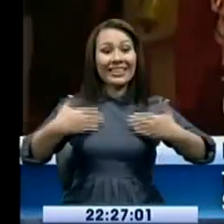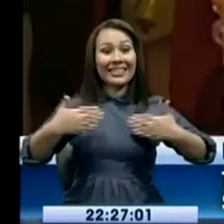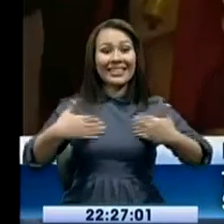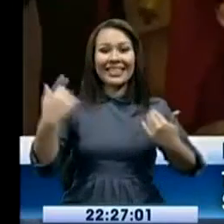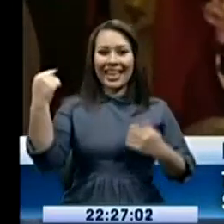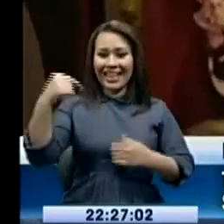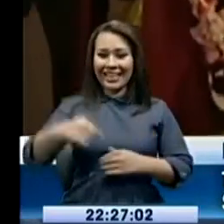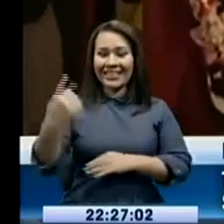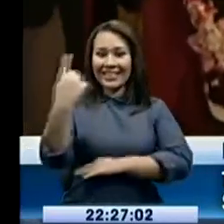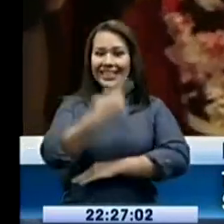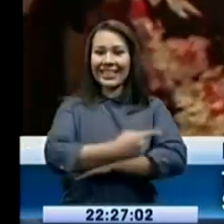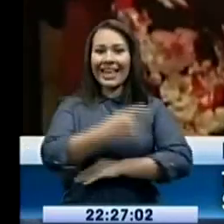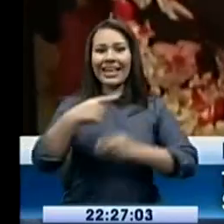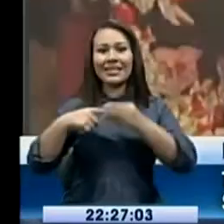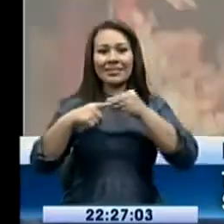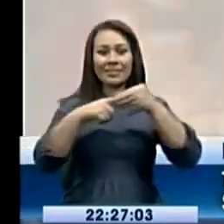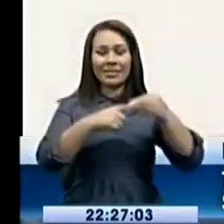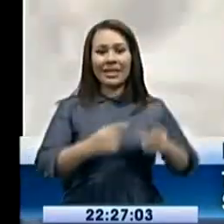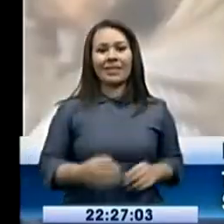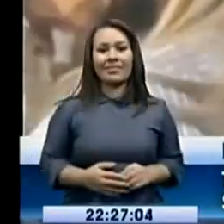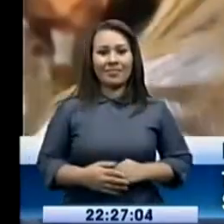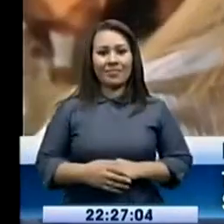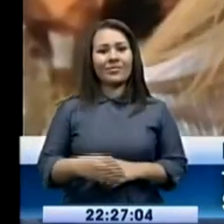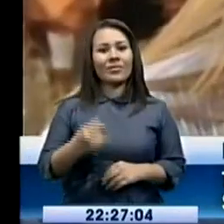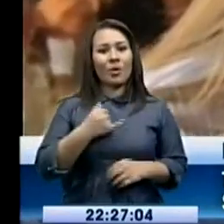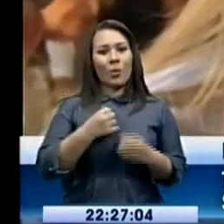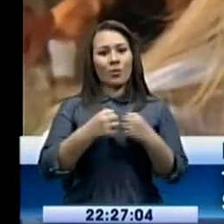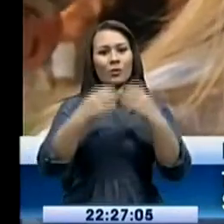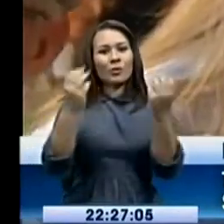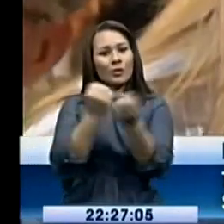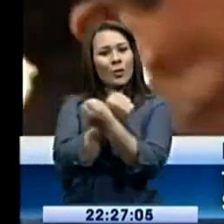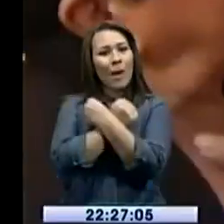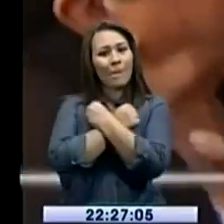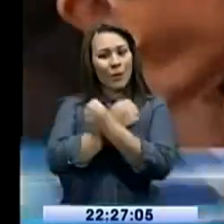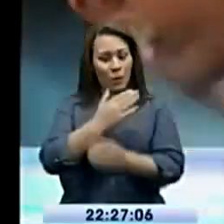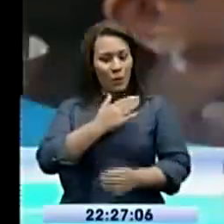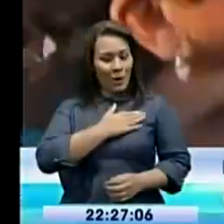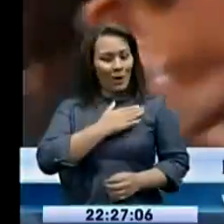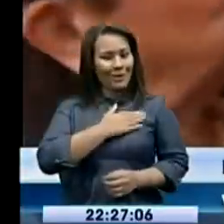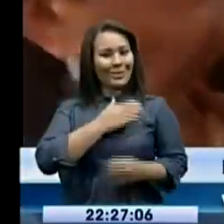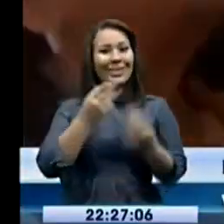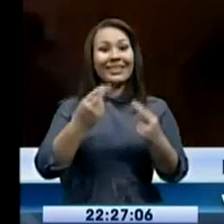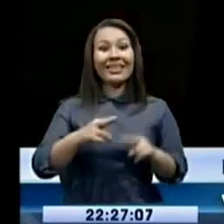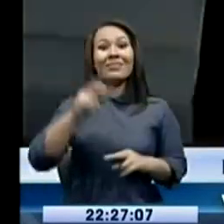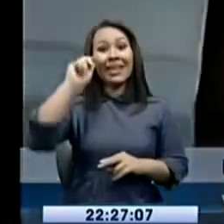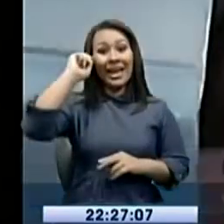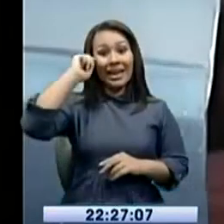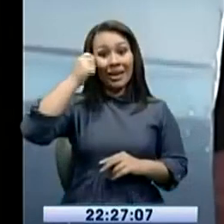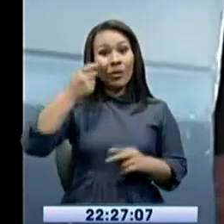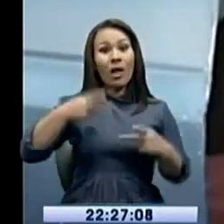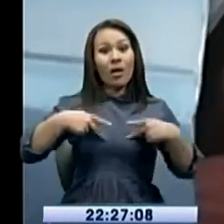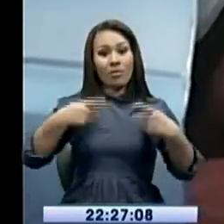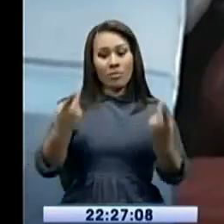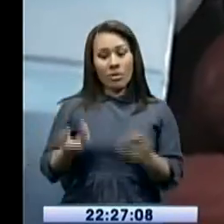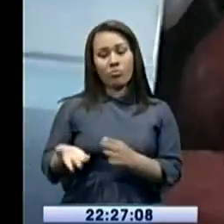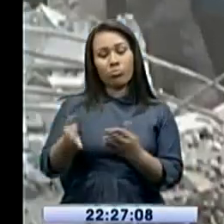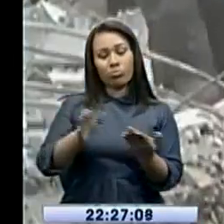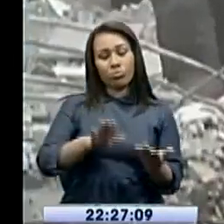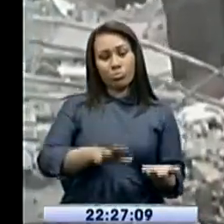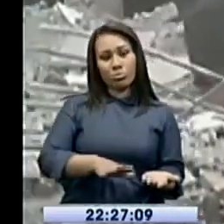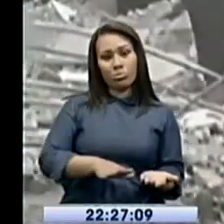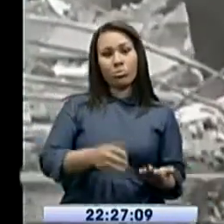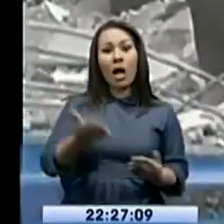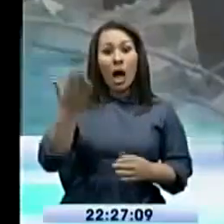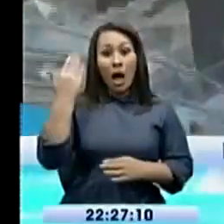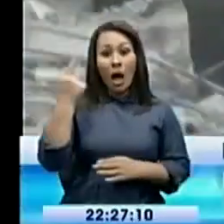esta fecha especial. Lo recibimos con mucho amor y mucho corazón. Pero también recordando las vidas que se perdieron de madres que en